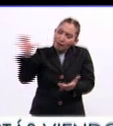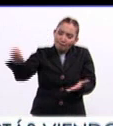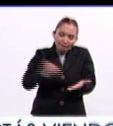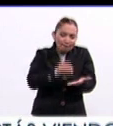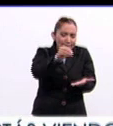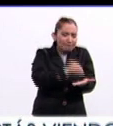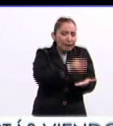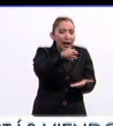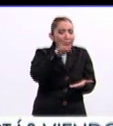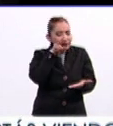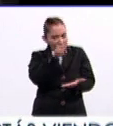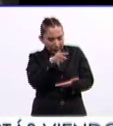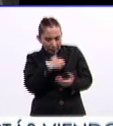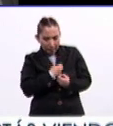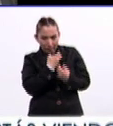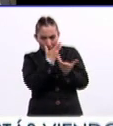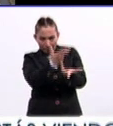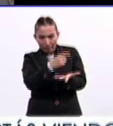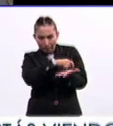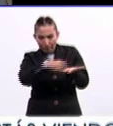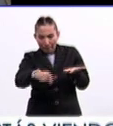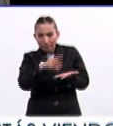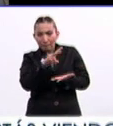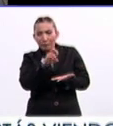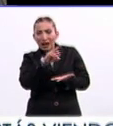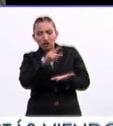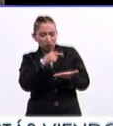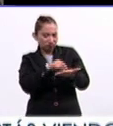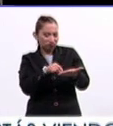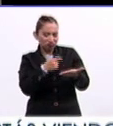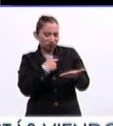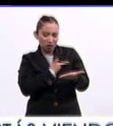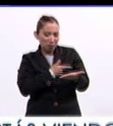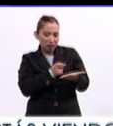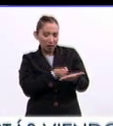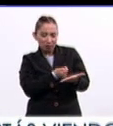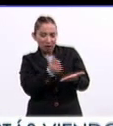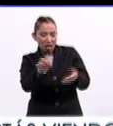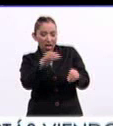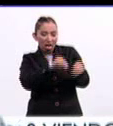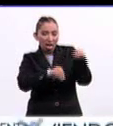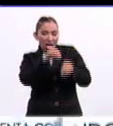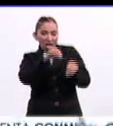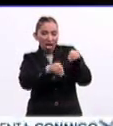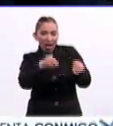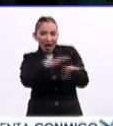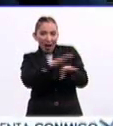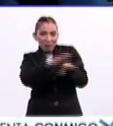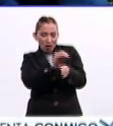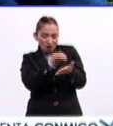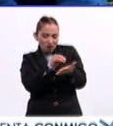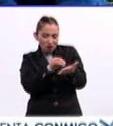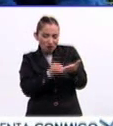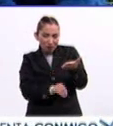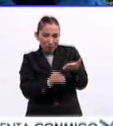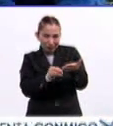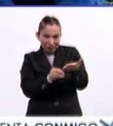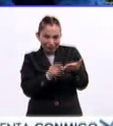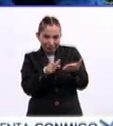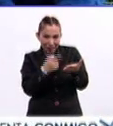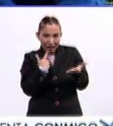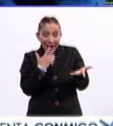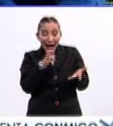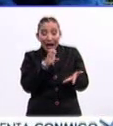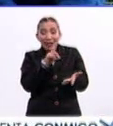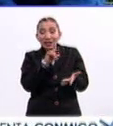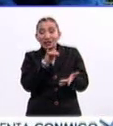un verso en Sor Juana que a lo mejor a él no le pareció y lo alteró. Entonces, en muchas ocasiones, la edición de Méndez Plancarte